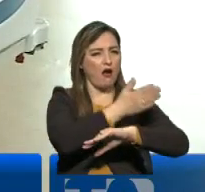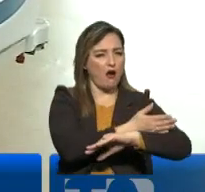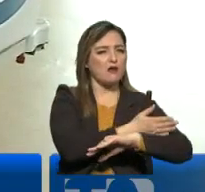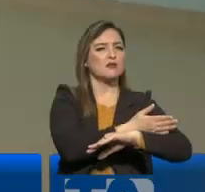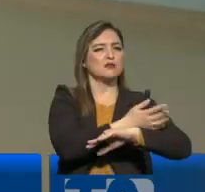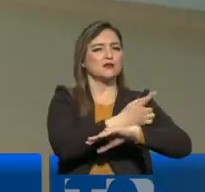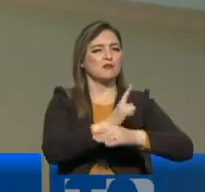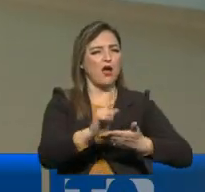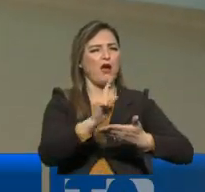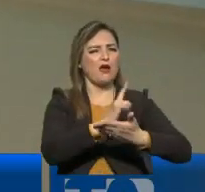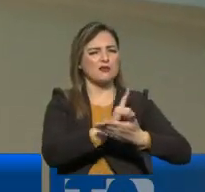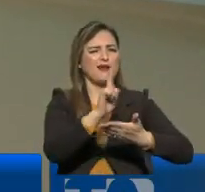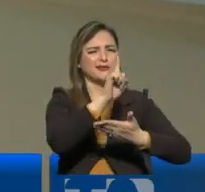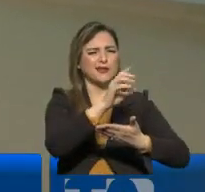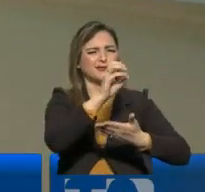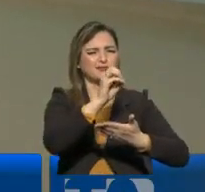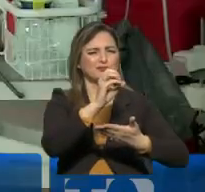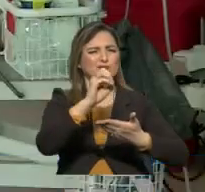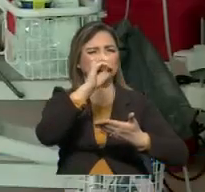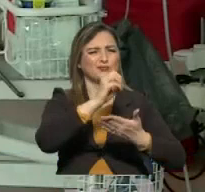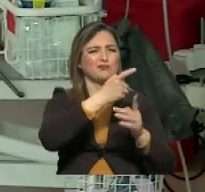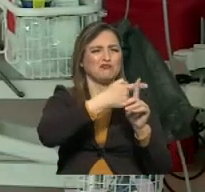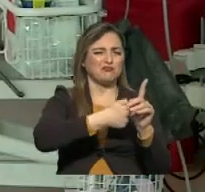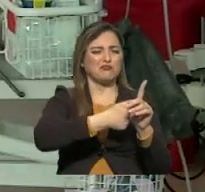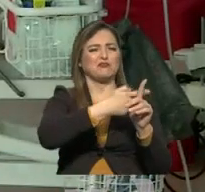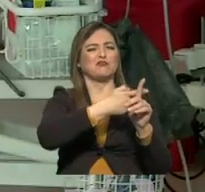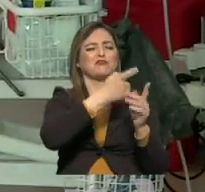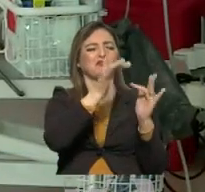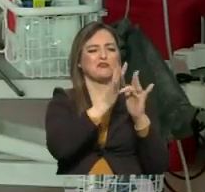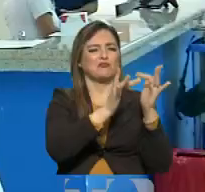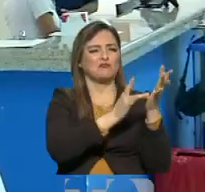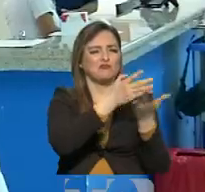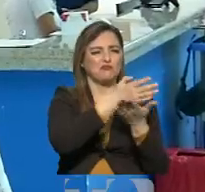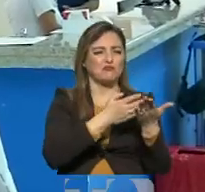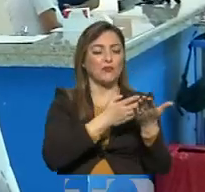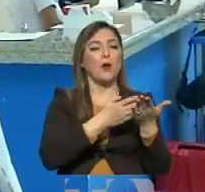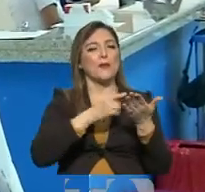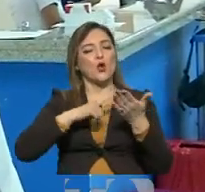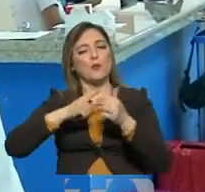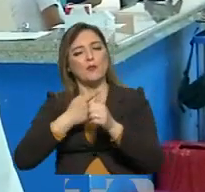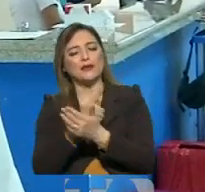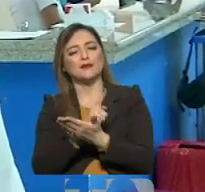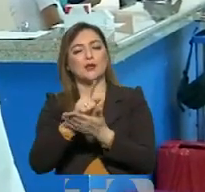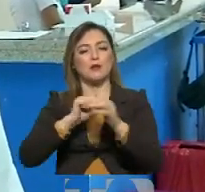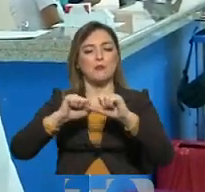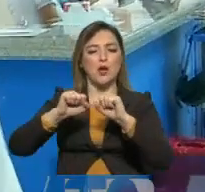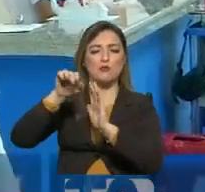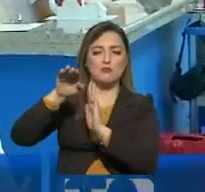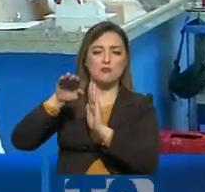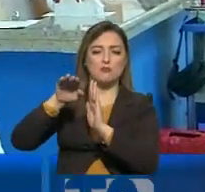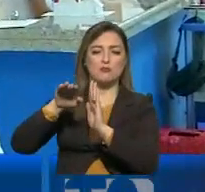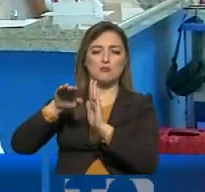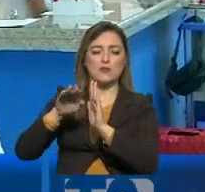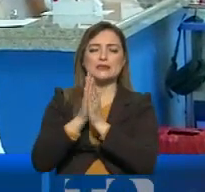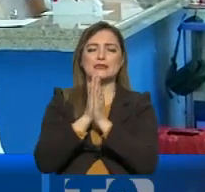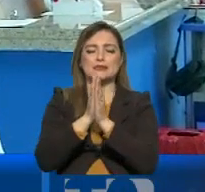durante varias semanas desde mediados de abril, lo que ya en los últimos días de mayo empezó a disminuir. Esperamos que esto siga dándose de esta manera para